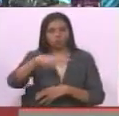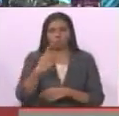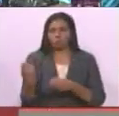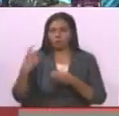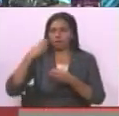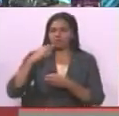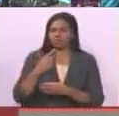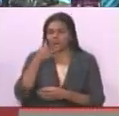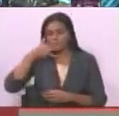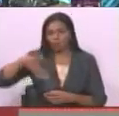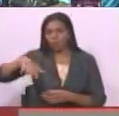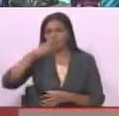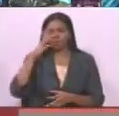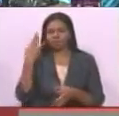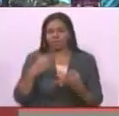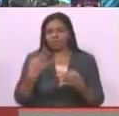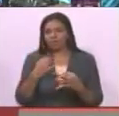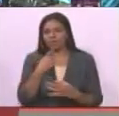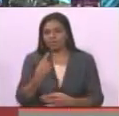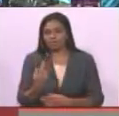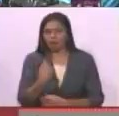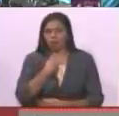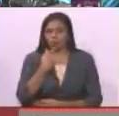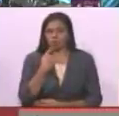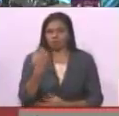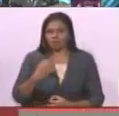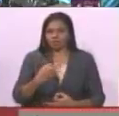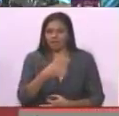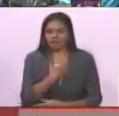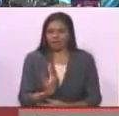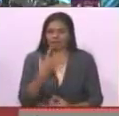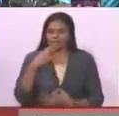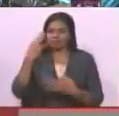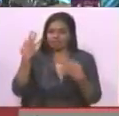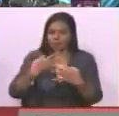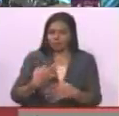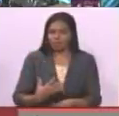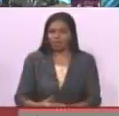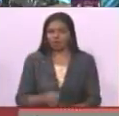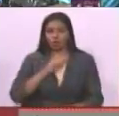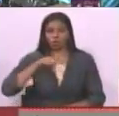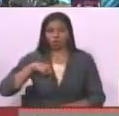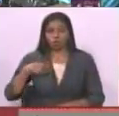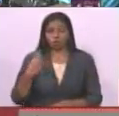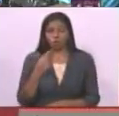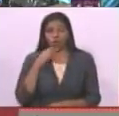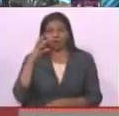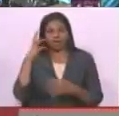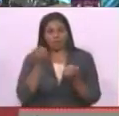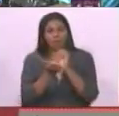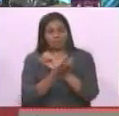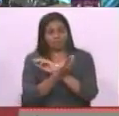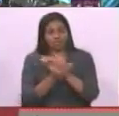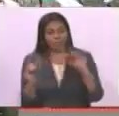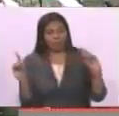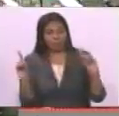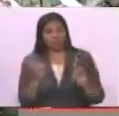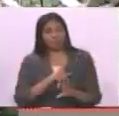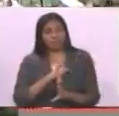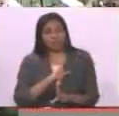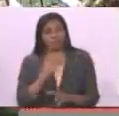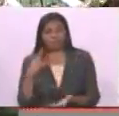decirle al pueblo y a que el pueblo le diga a uno lo que el pueblo quiera decirle. Nosotros creemos en esa democracia, en una